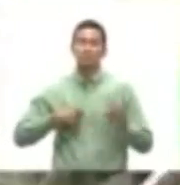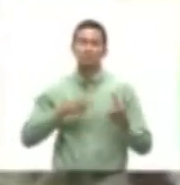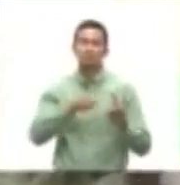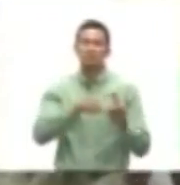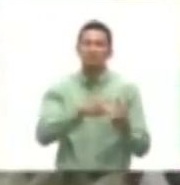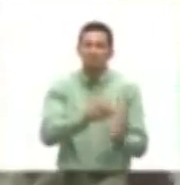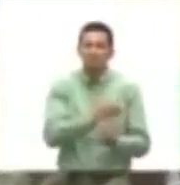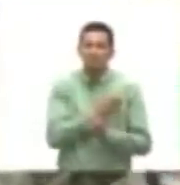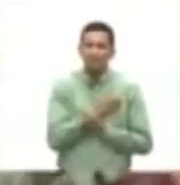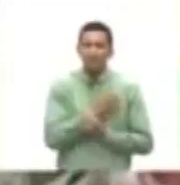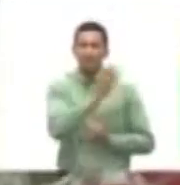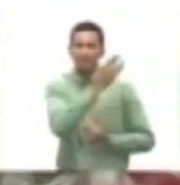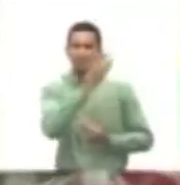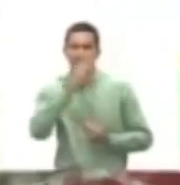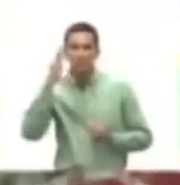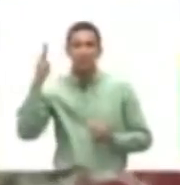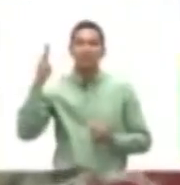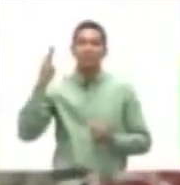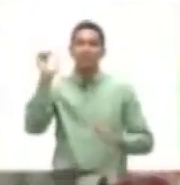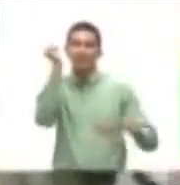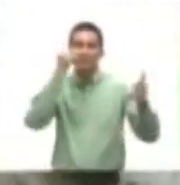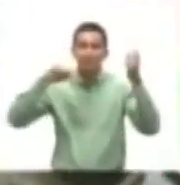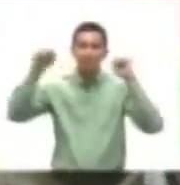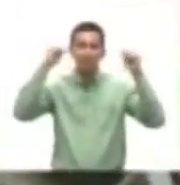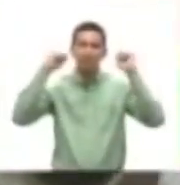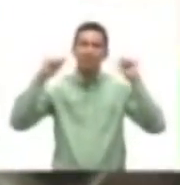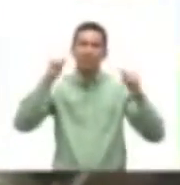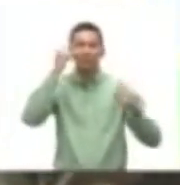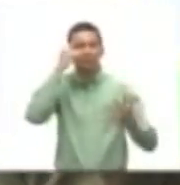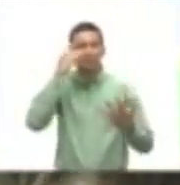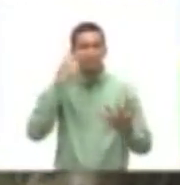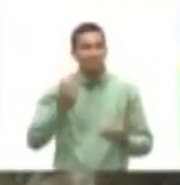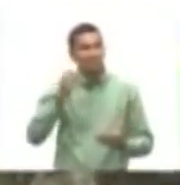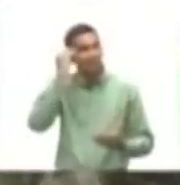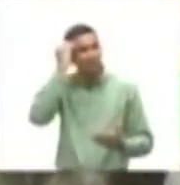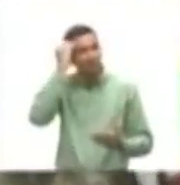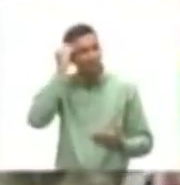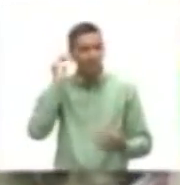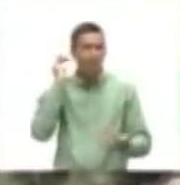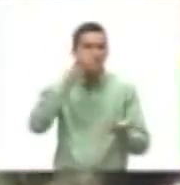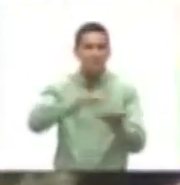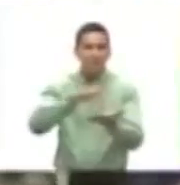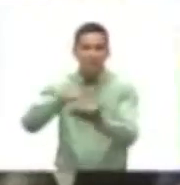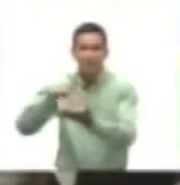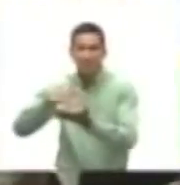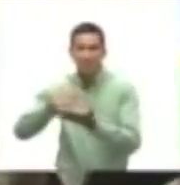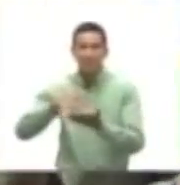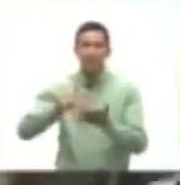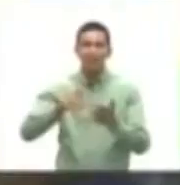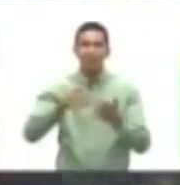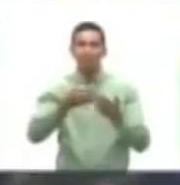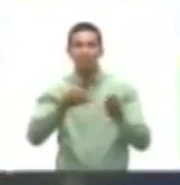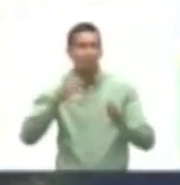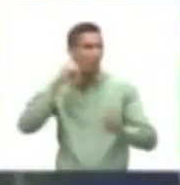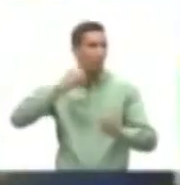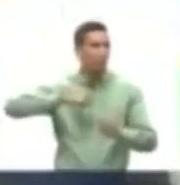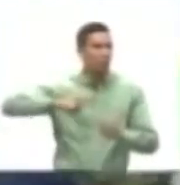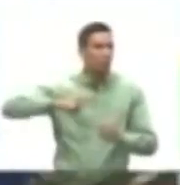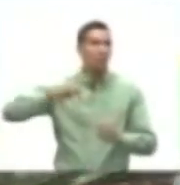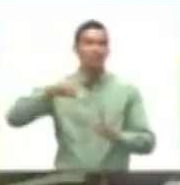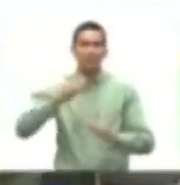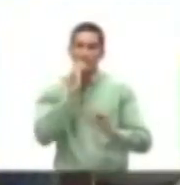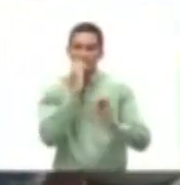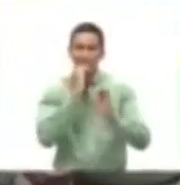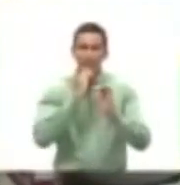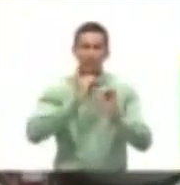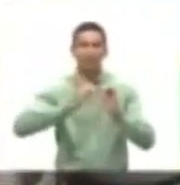carnaval. Yo quiero que mi carnaval vuelva al tiempo de antes, que nos encontremos en las verbenas, que en cada rincón de Barranquilla se escuche la flauta de millo,